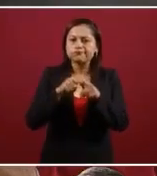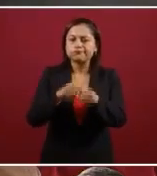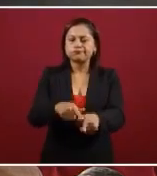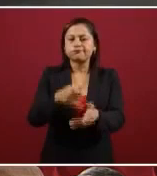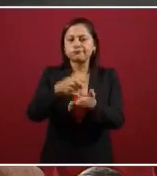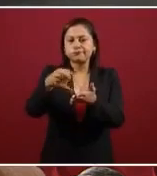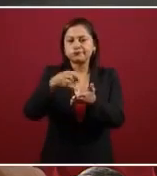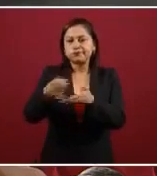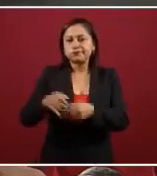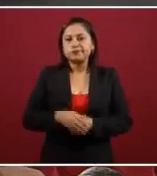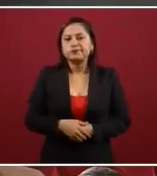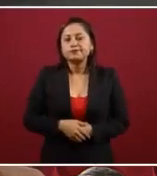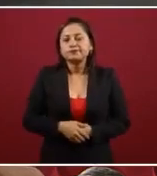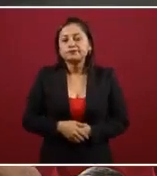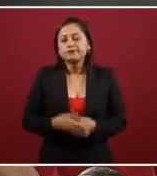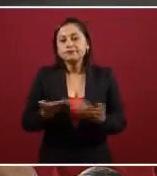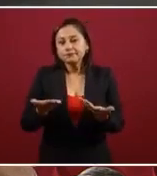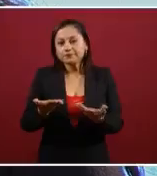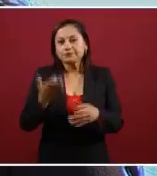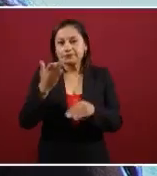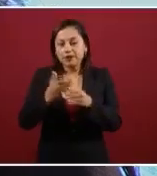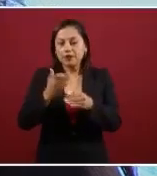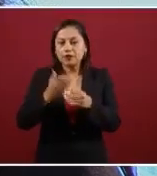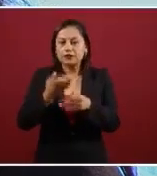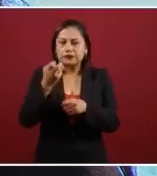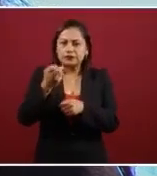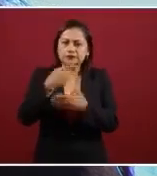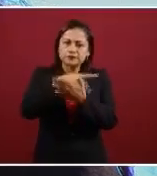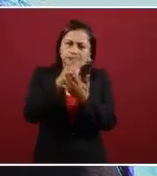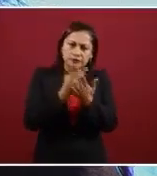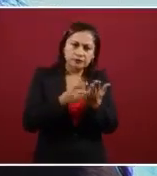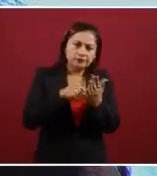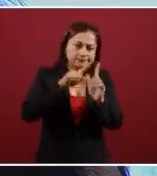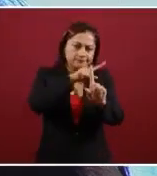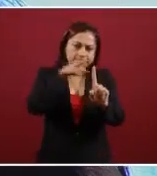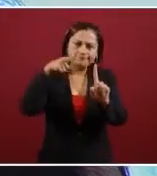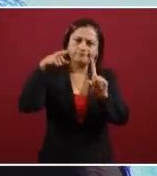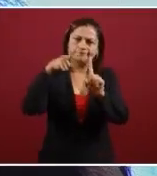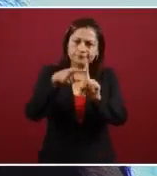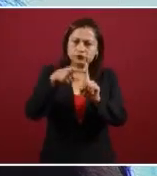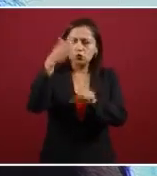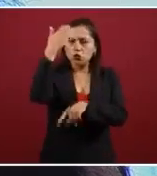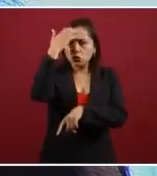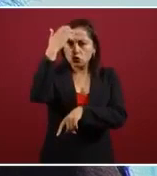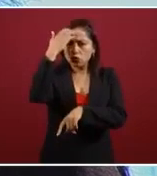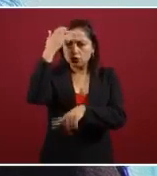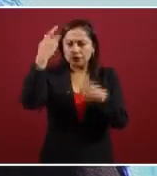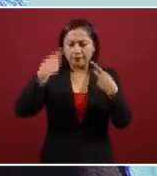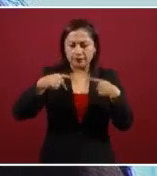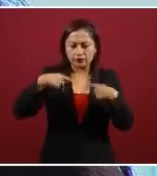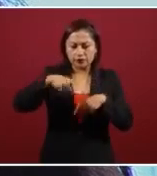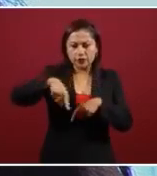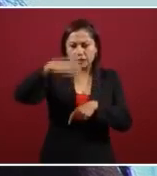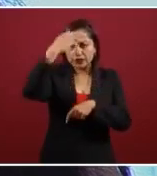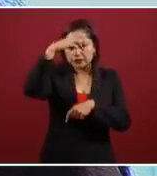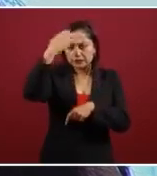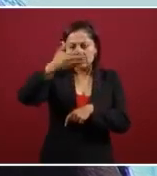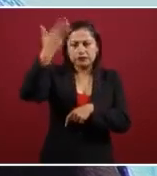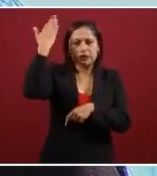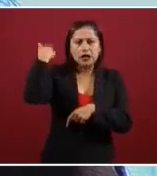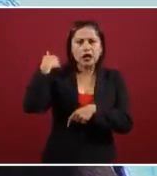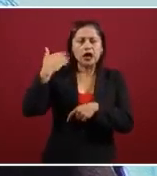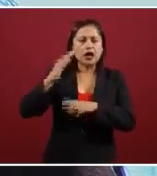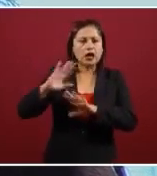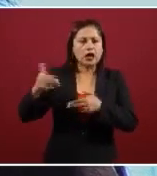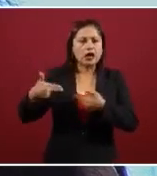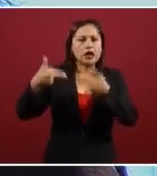pues estamos en esa recuperación de saberes y respetos al adulto mayor, y eso ya lo podemos ver. A la gente en el